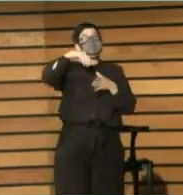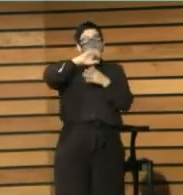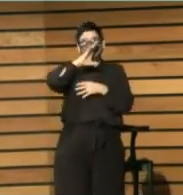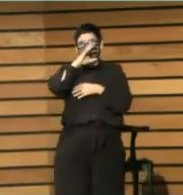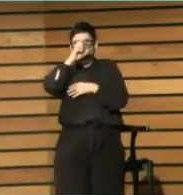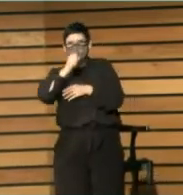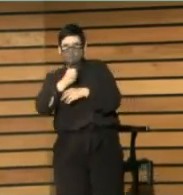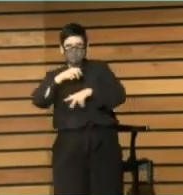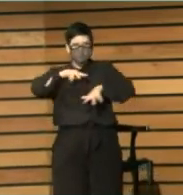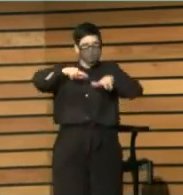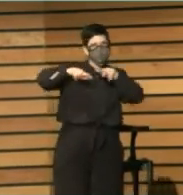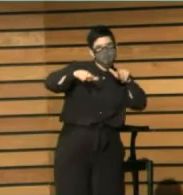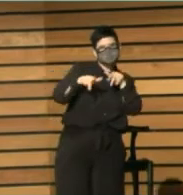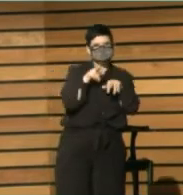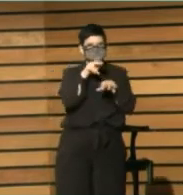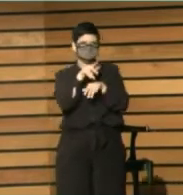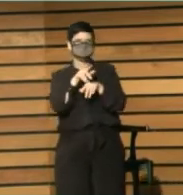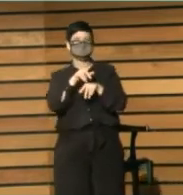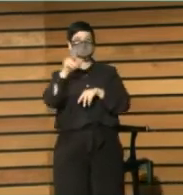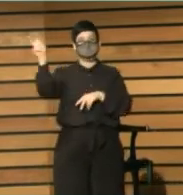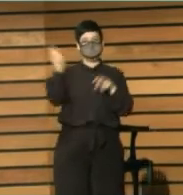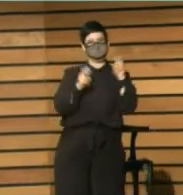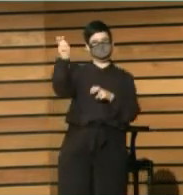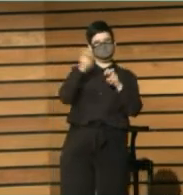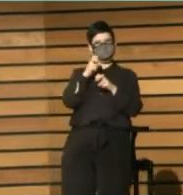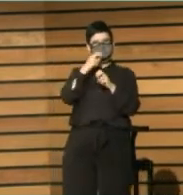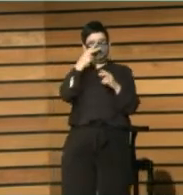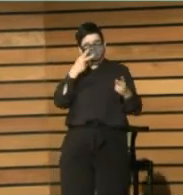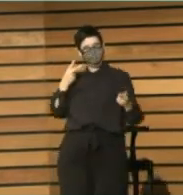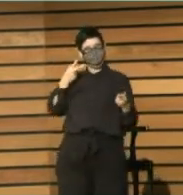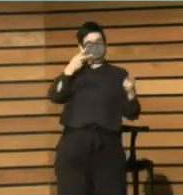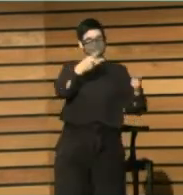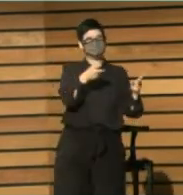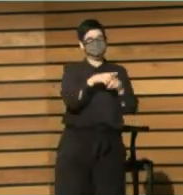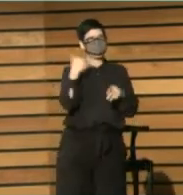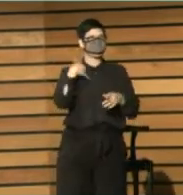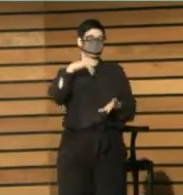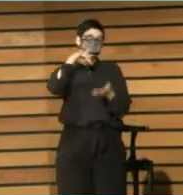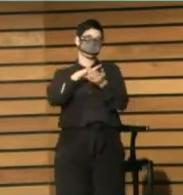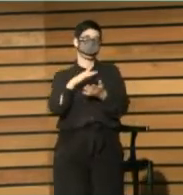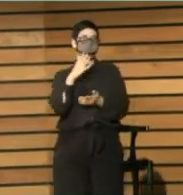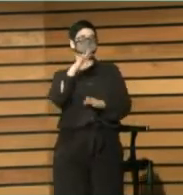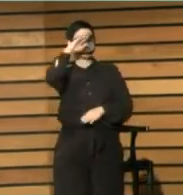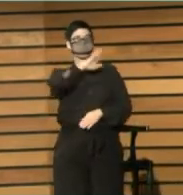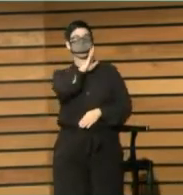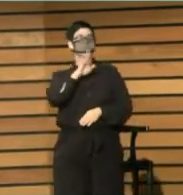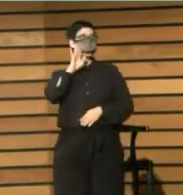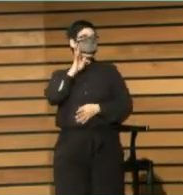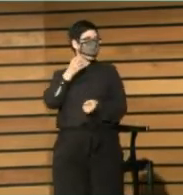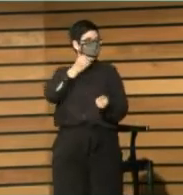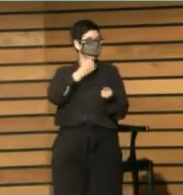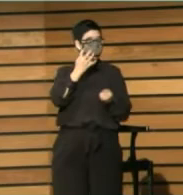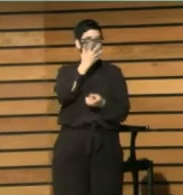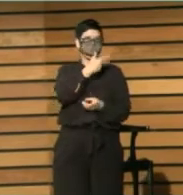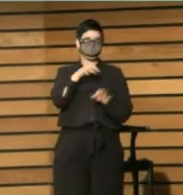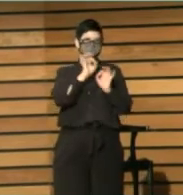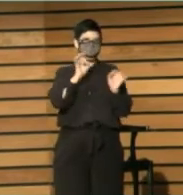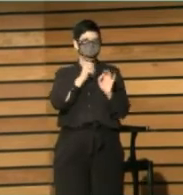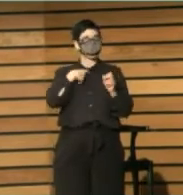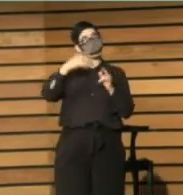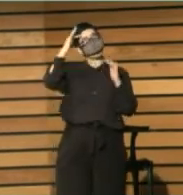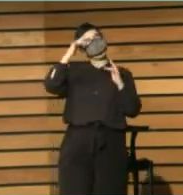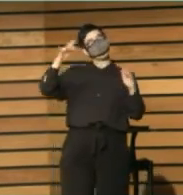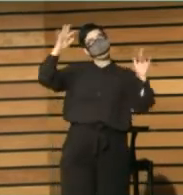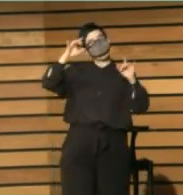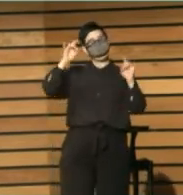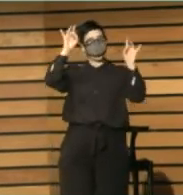visitar cuando ya mi madre no me contaba cuentos y yo tenía que imaginármelos hasta que viniera el sueño a dormir conmigo en la